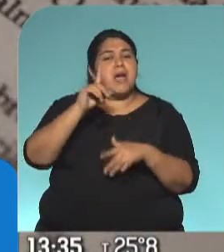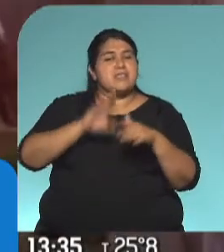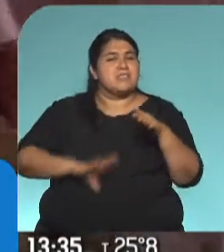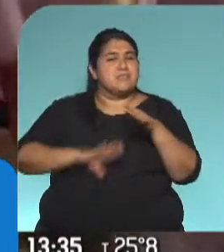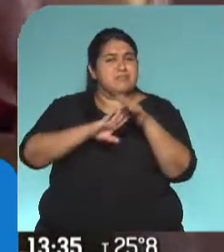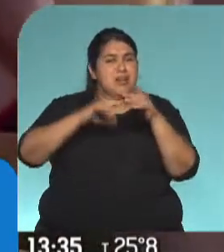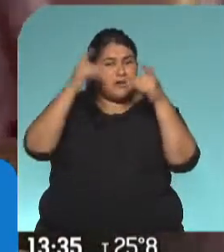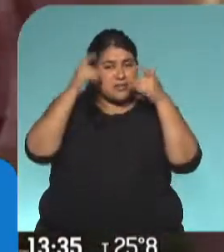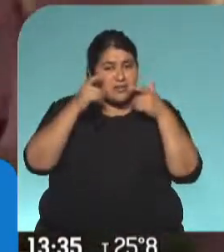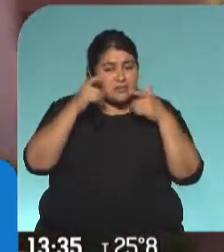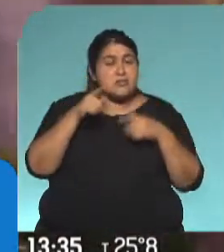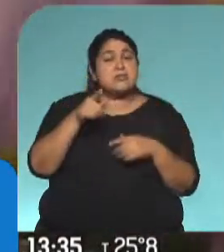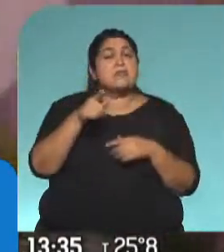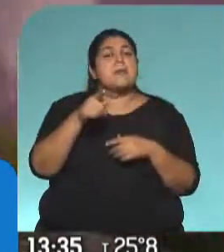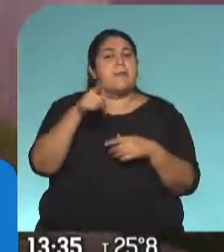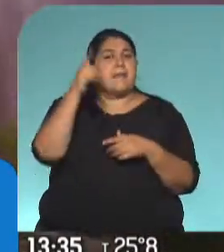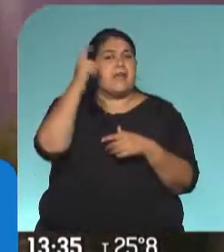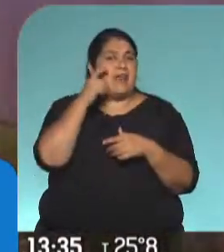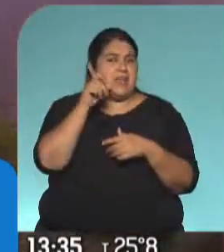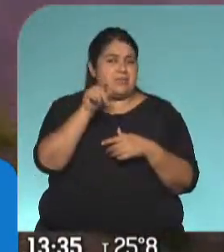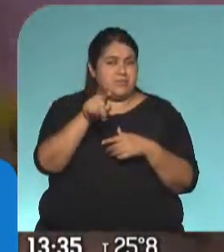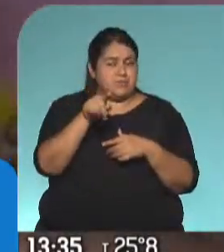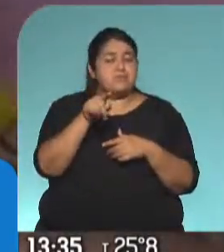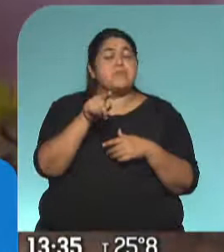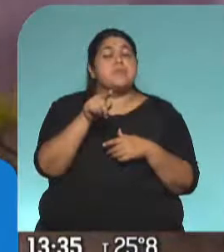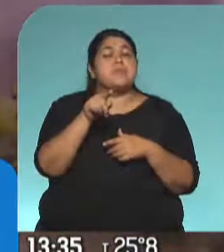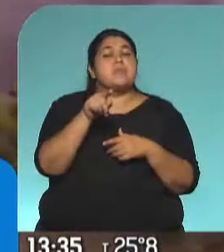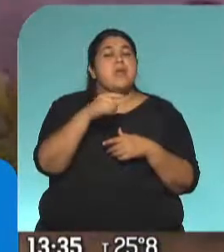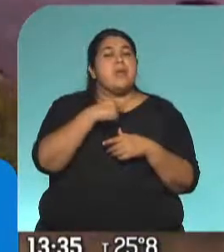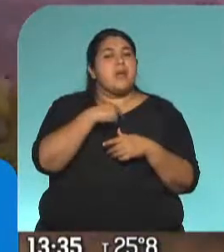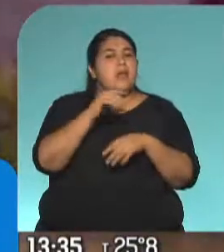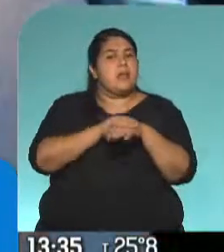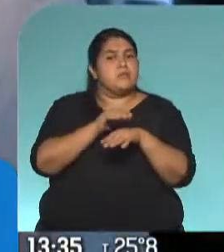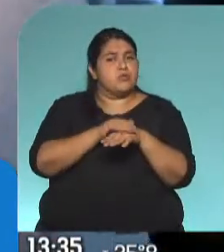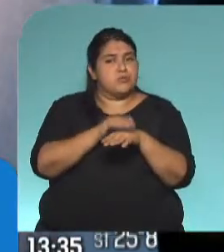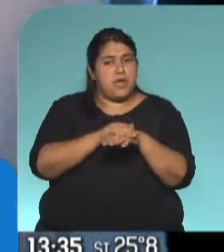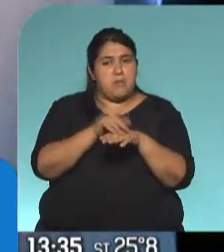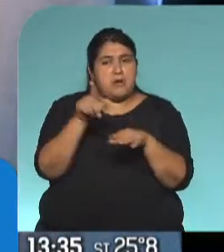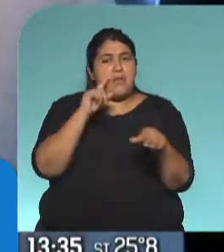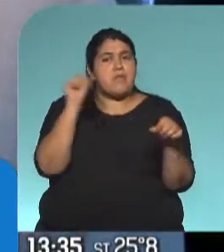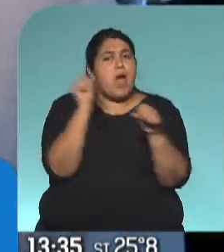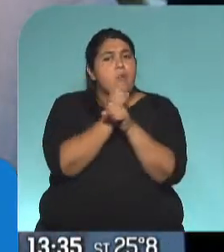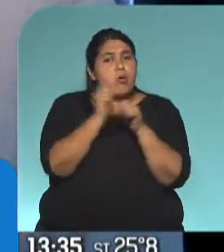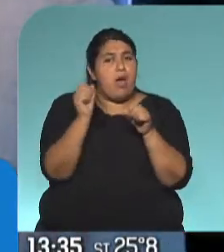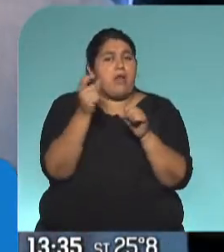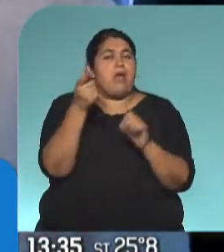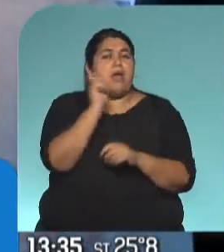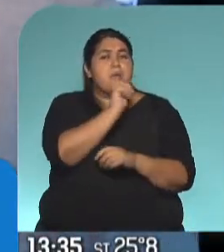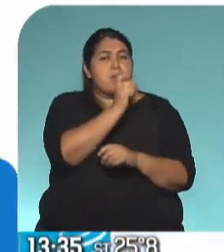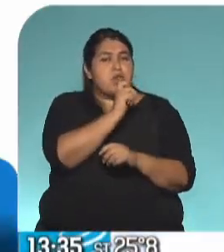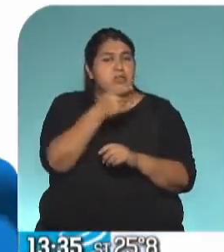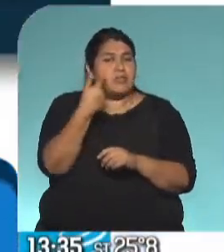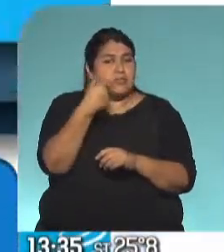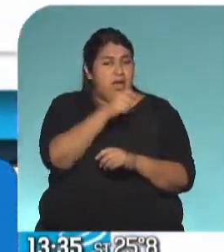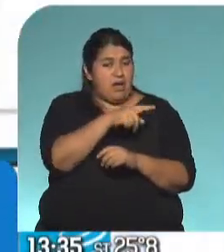saudí, Mohammed bin Salman, el gobernante de facto del país, responsable directo de aprobar el cruento asesinato del columnista del